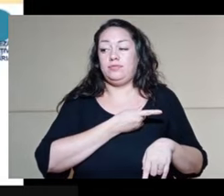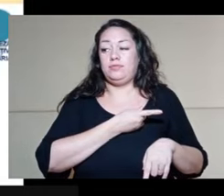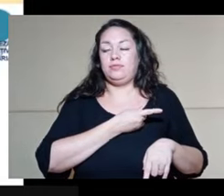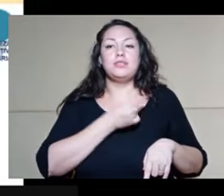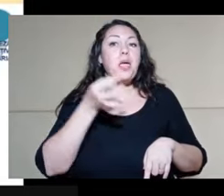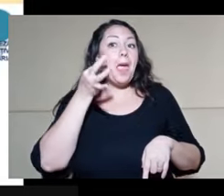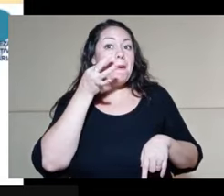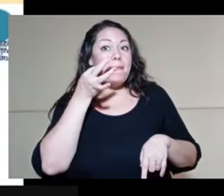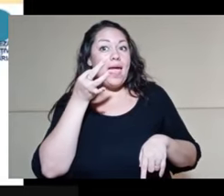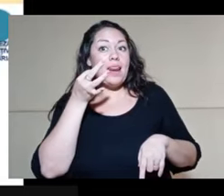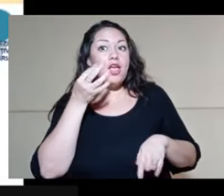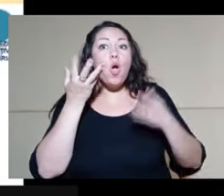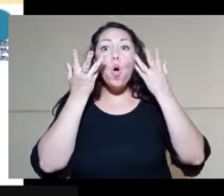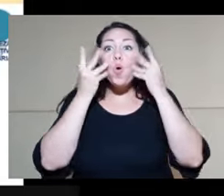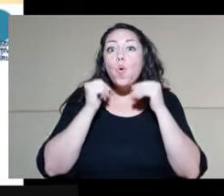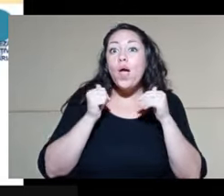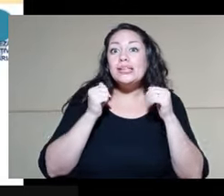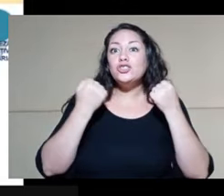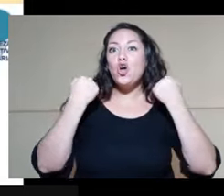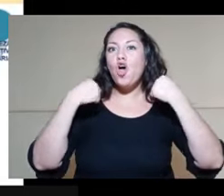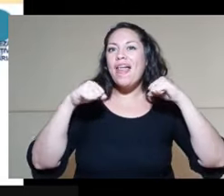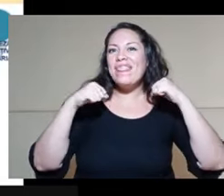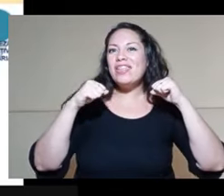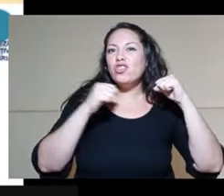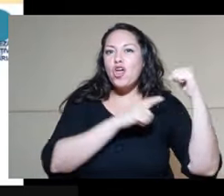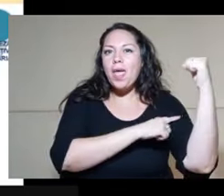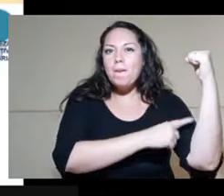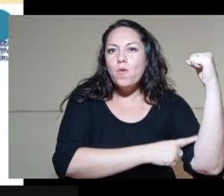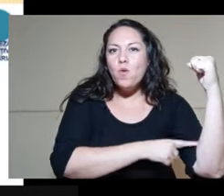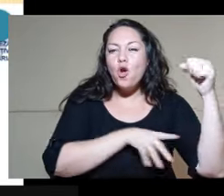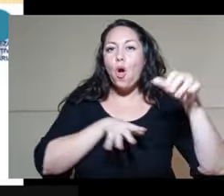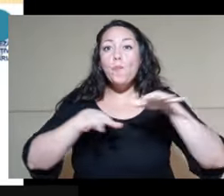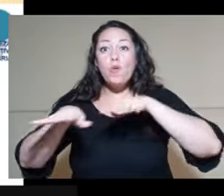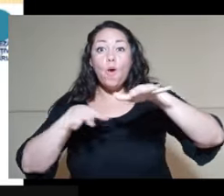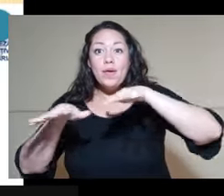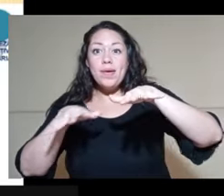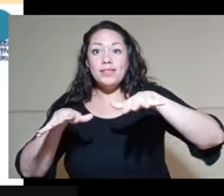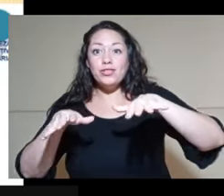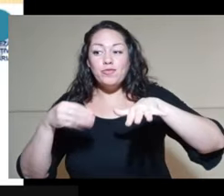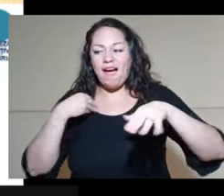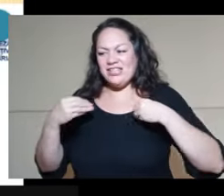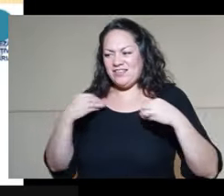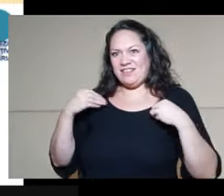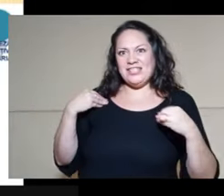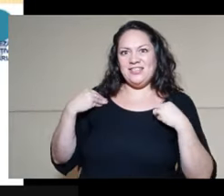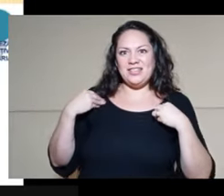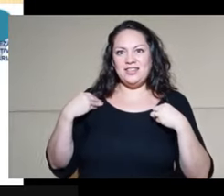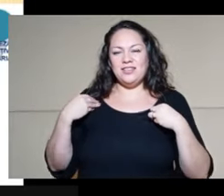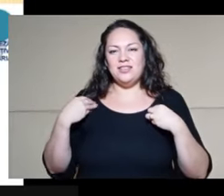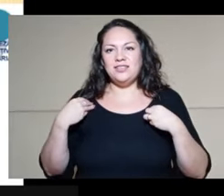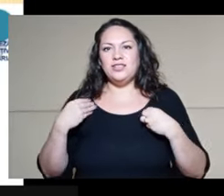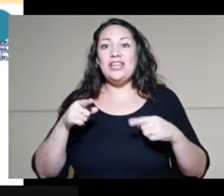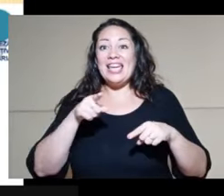Entonces empiezan a actuar los receptores de la piel, de los huesos, de los tendones y las articulaciones, porque tiene que ver con el movimiento, ¿no es cierto? Entonces